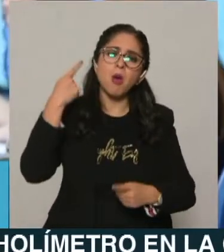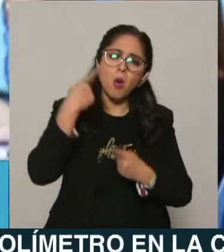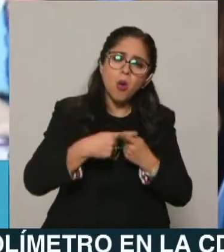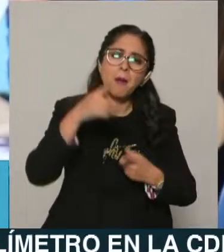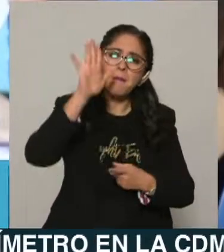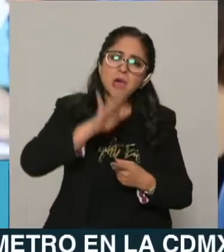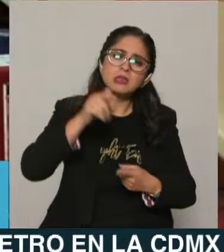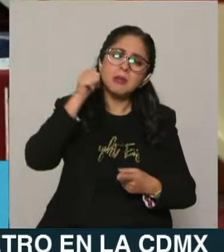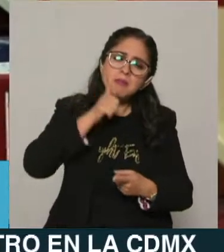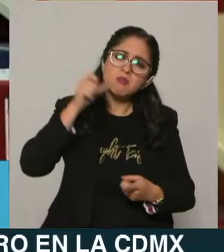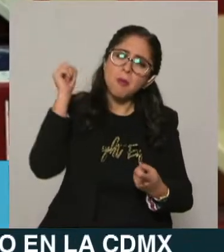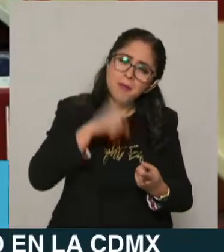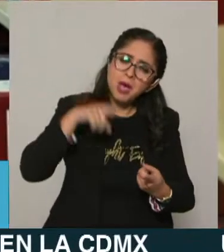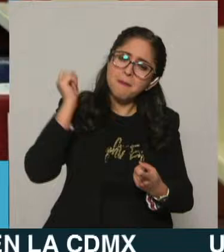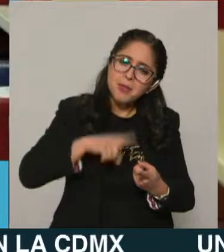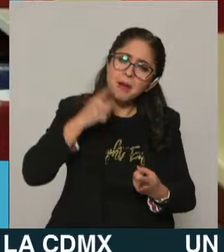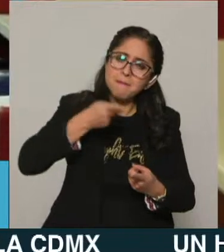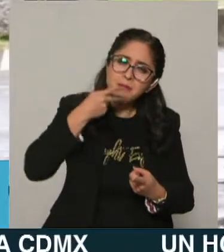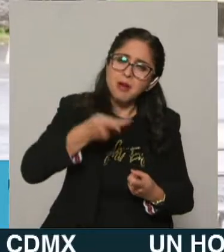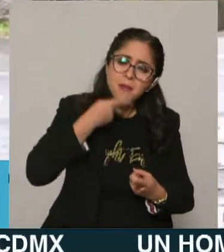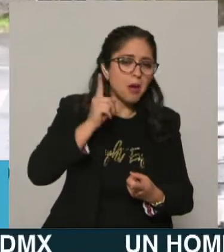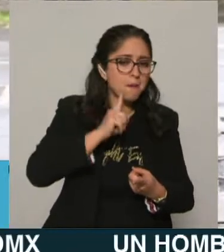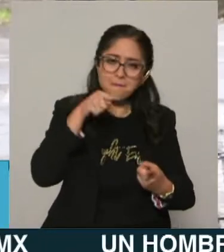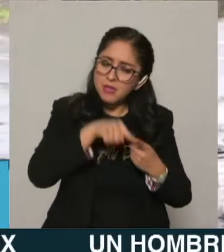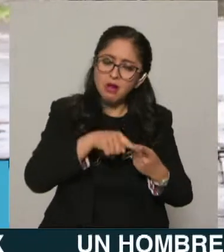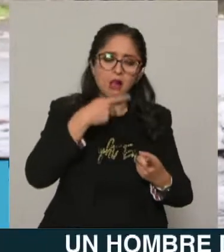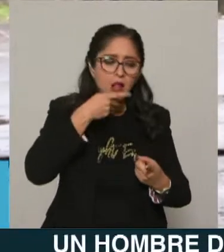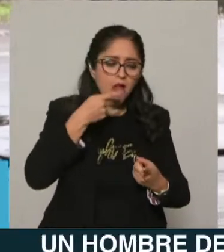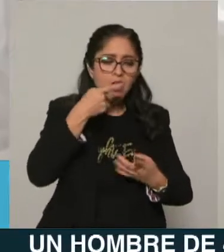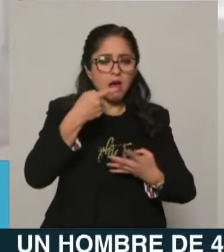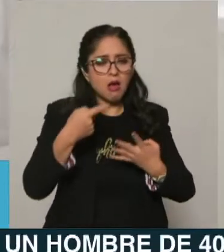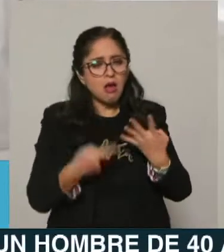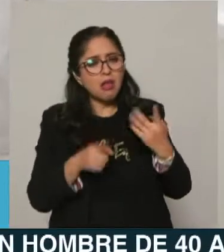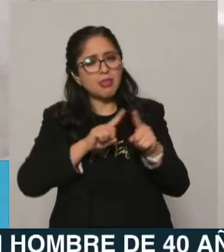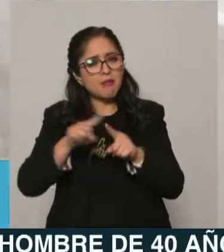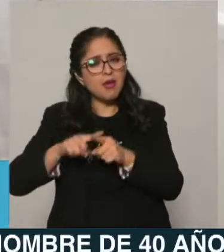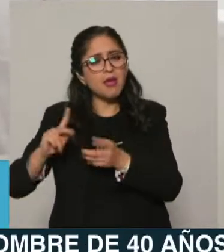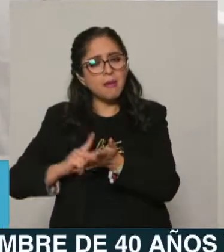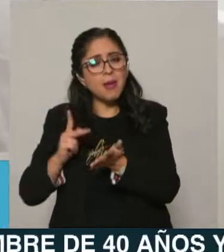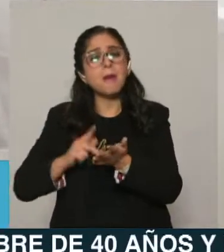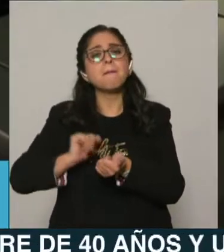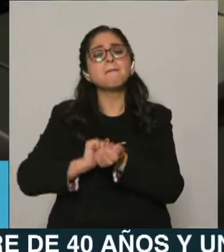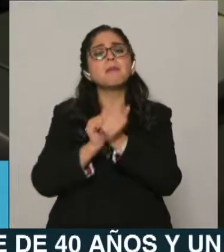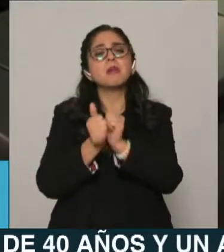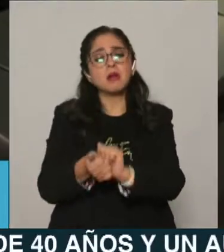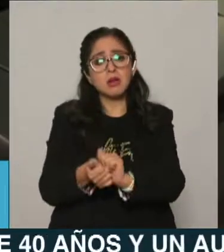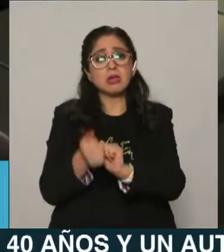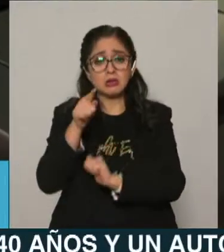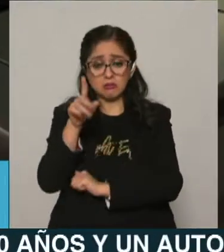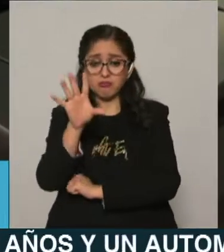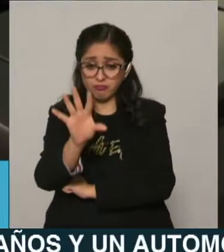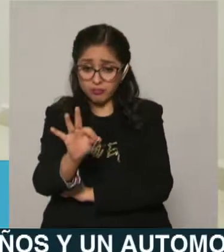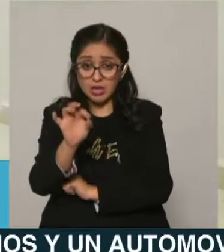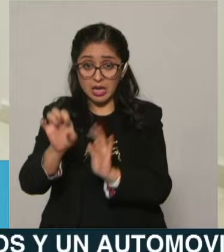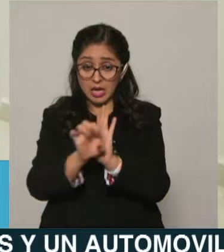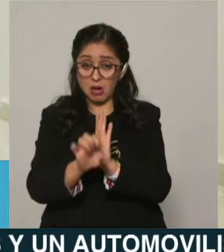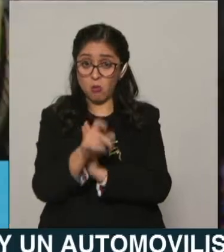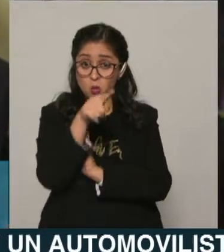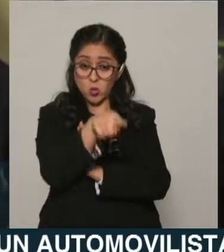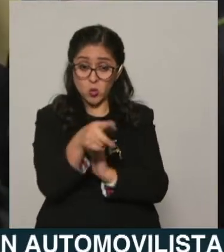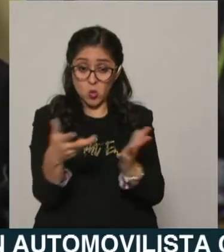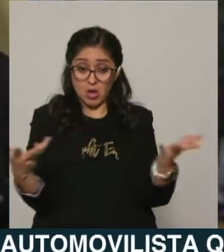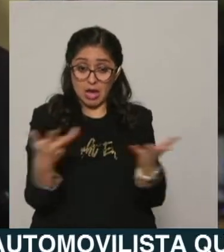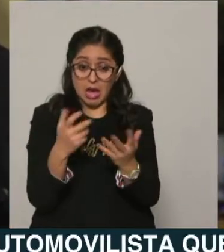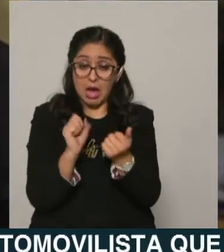y otra vez, pero las cosas sí se quedan sí, a lo en mejor esos comentarios. Hacerles saber que sí habrá consecuencias de algún acto